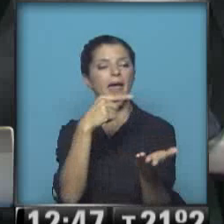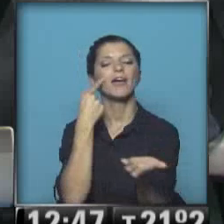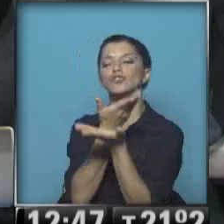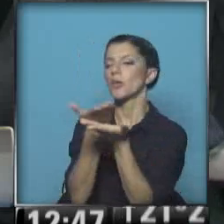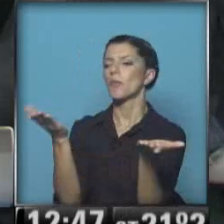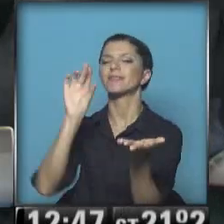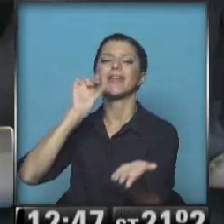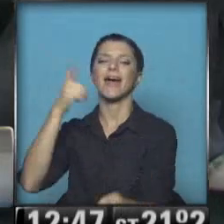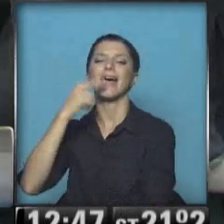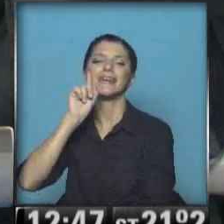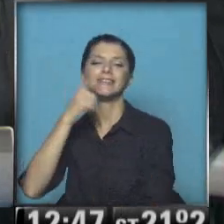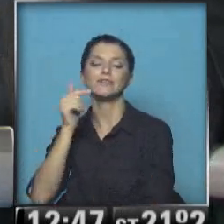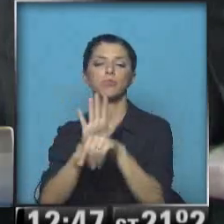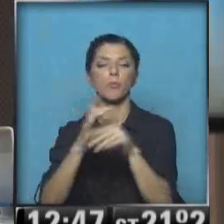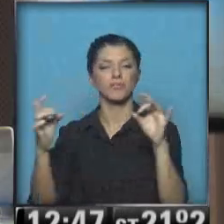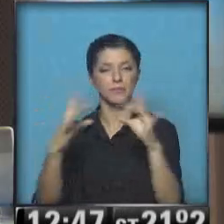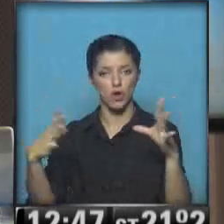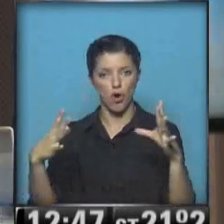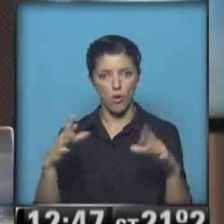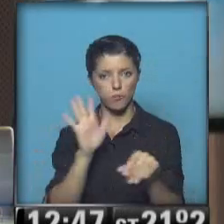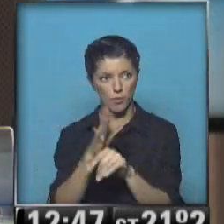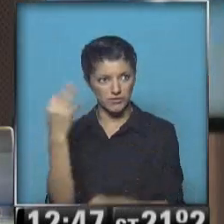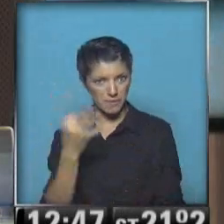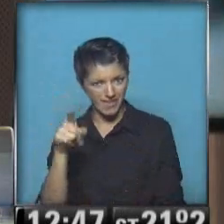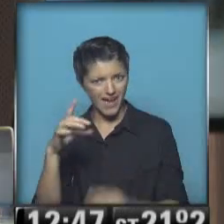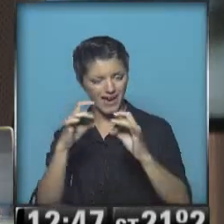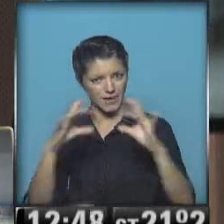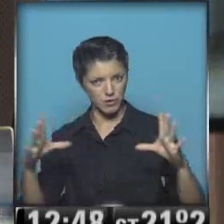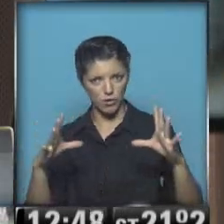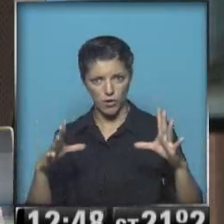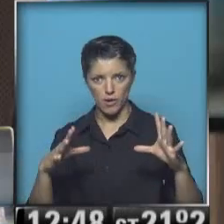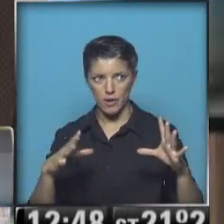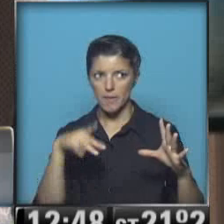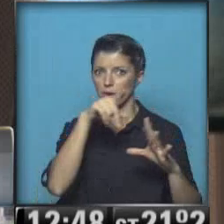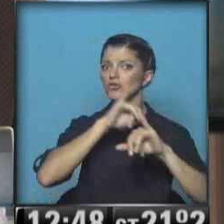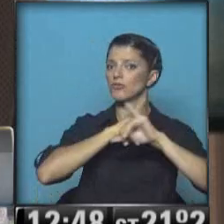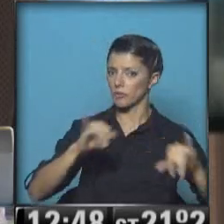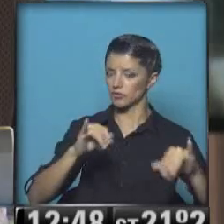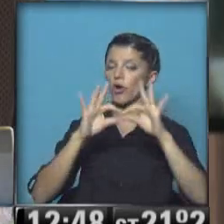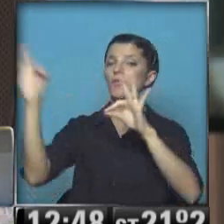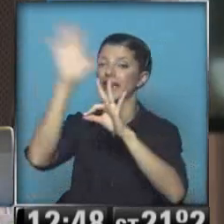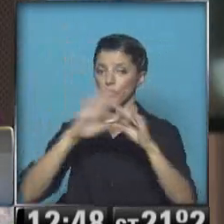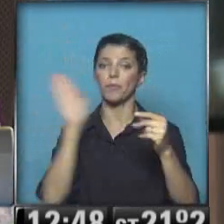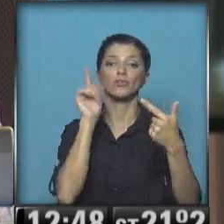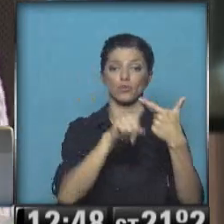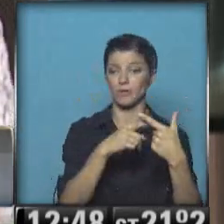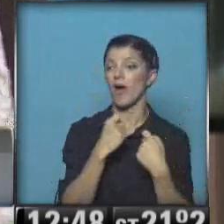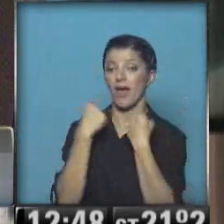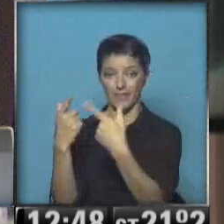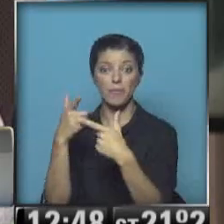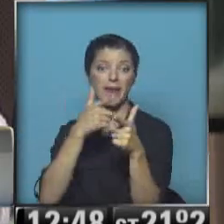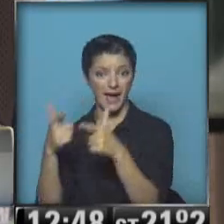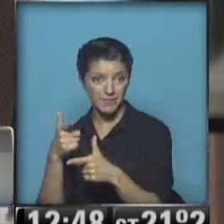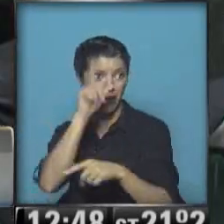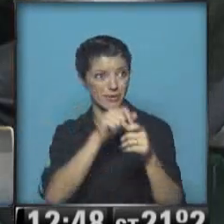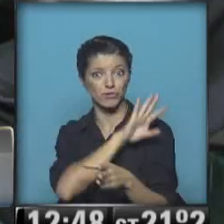enemigo como si realmente fuera un enemigo y ocultando que en real tanto Europa como Estados Unidos entregaban armas mandaban asistentes